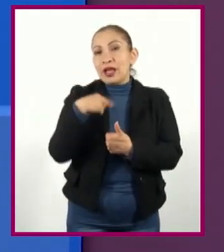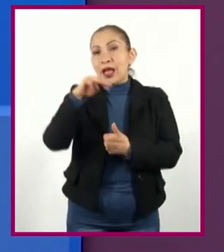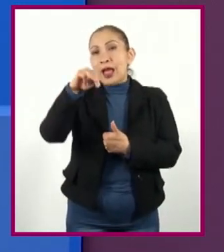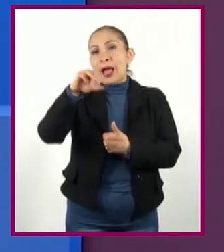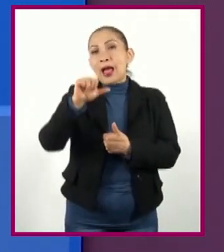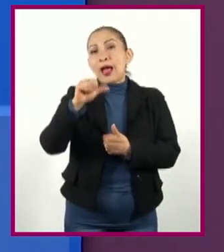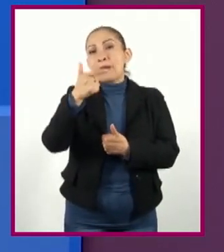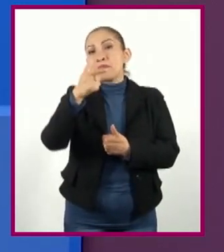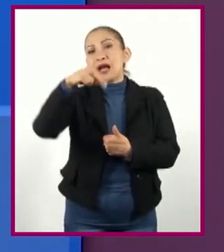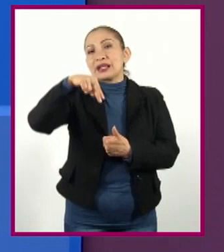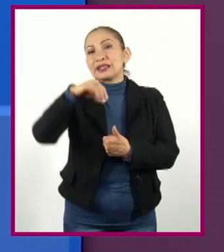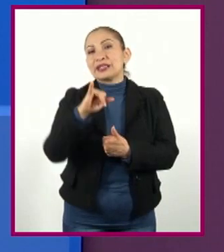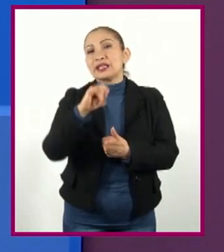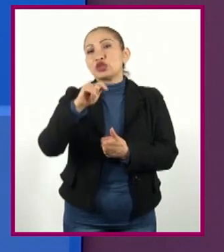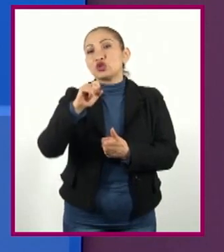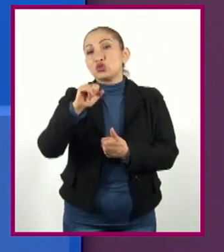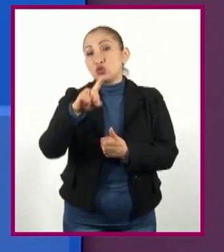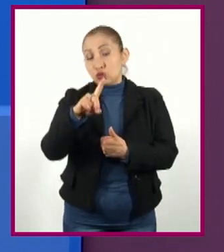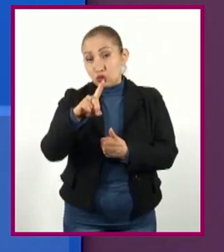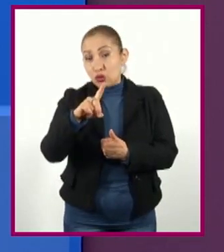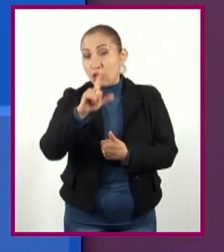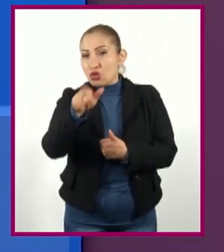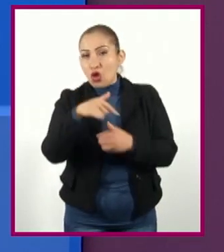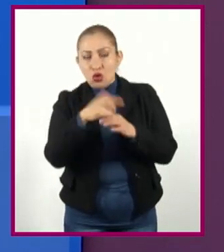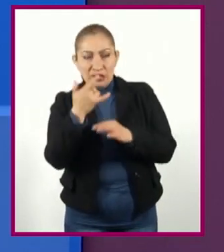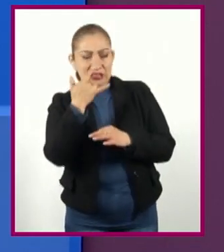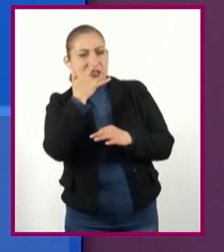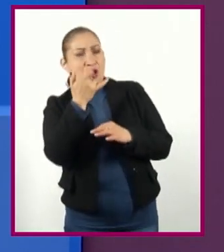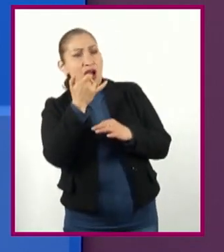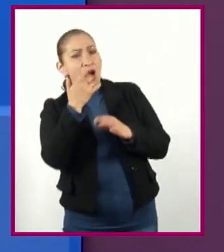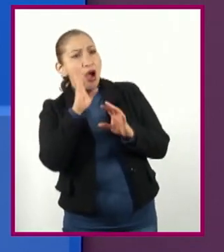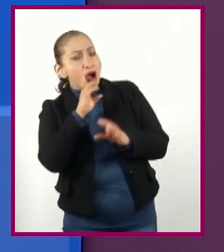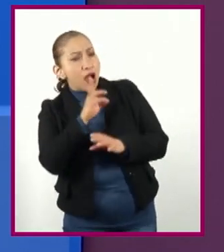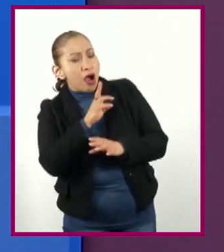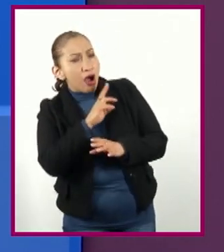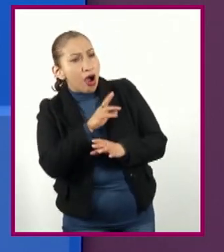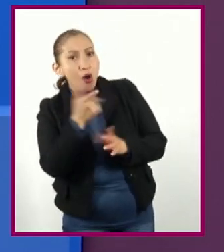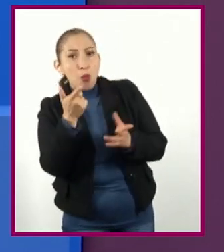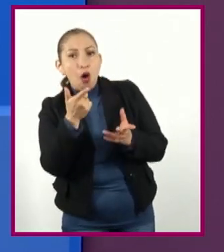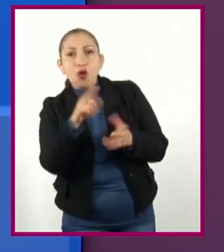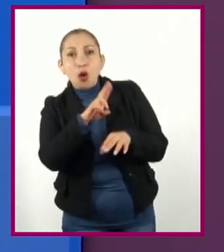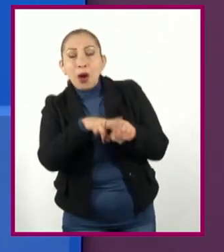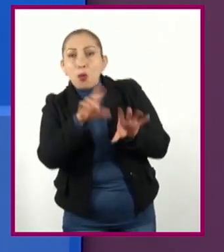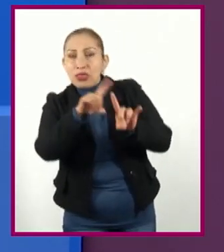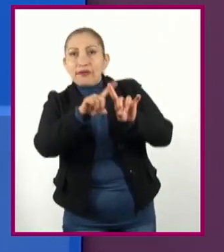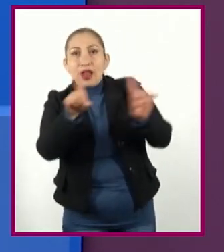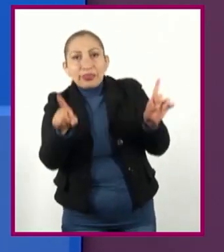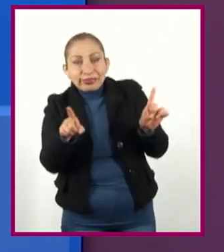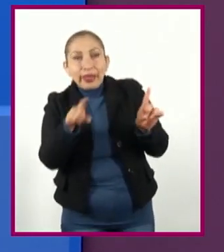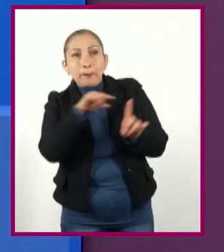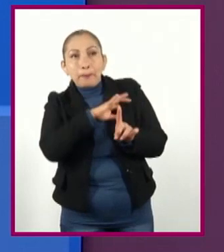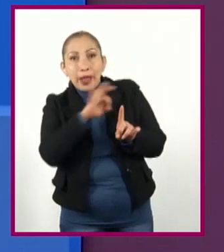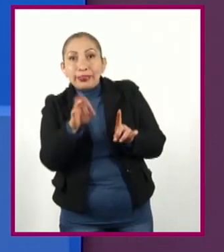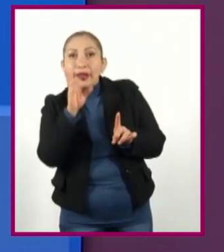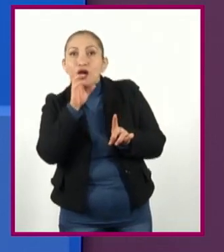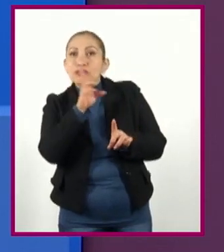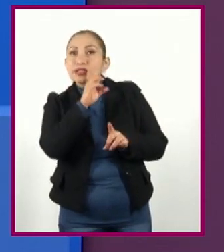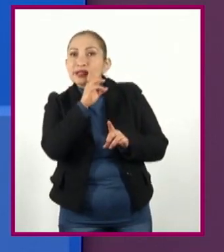magnitud. Todos aquellos hechos curiosos que se salen de la rutina o de lo esperado pueden ser